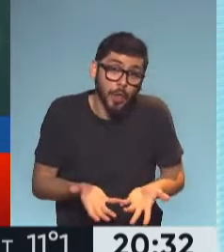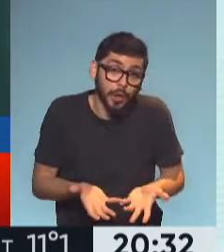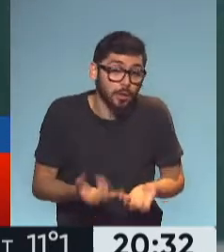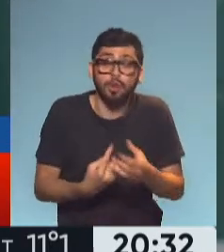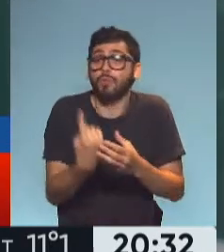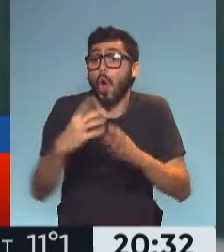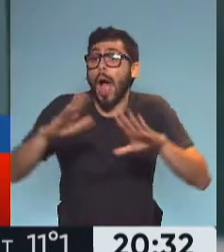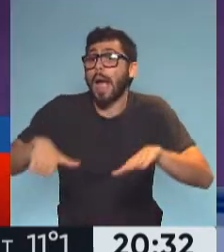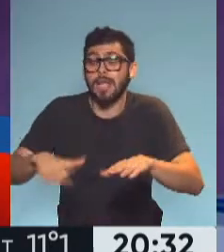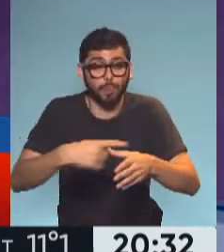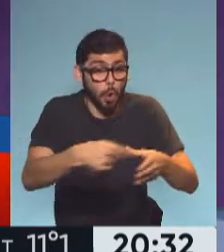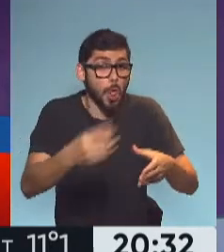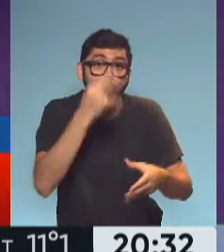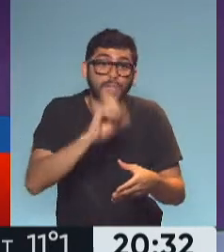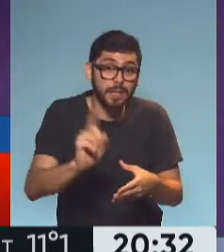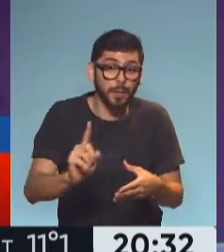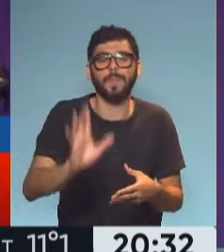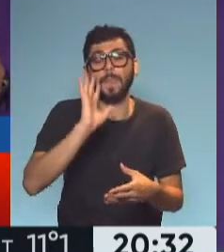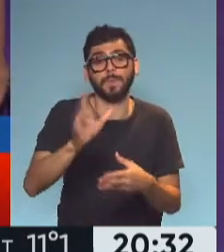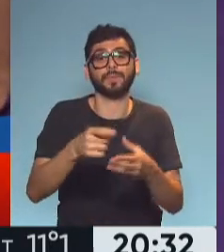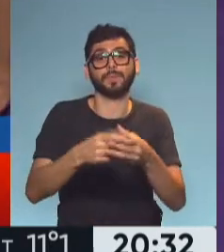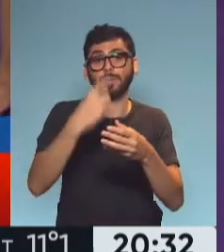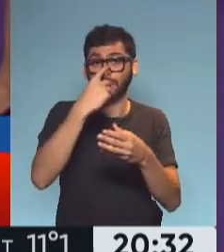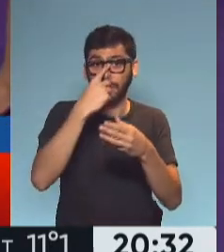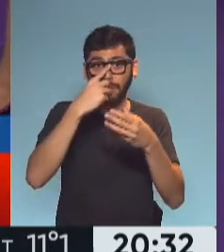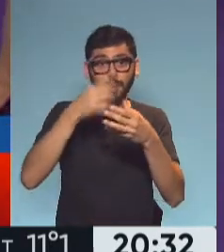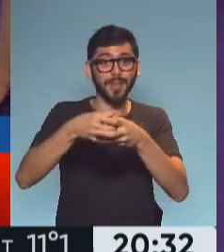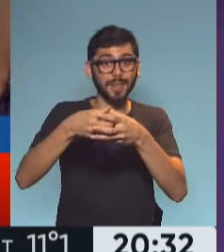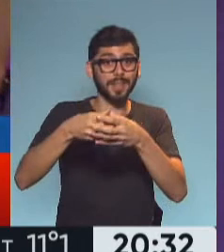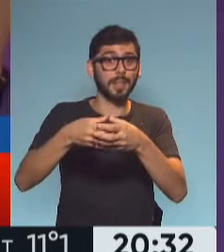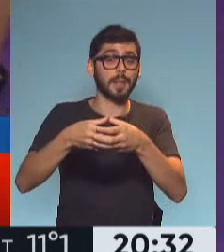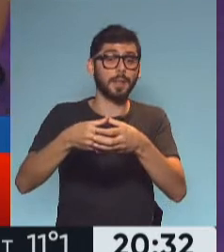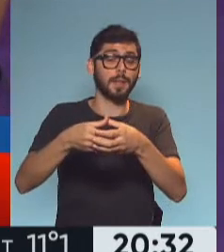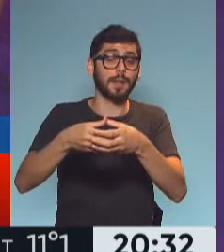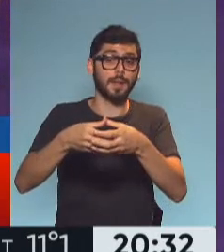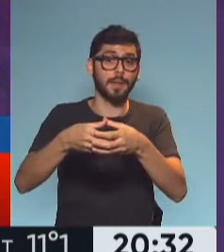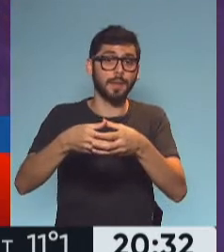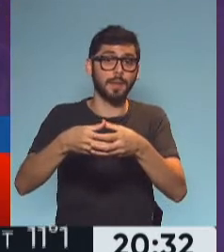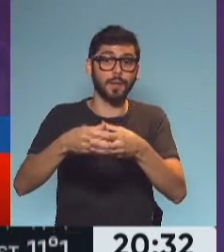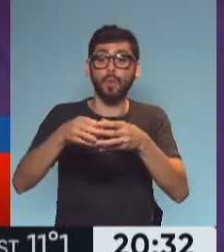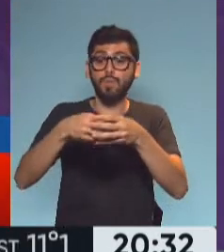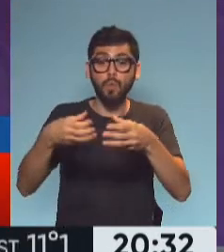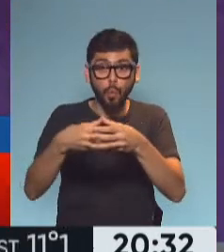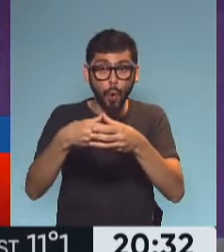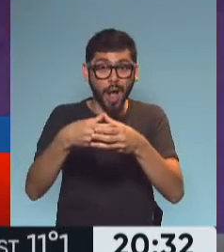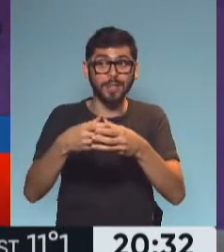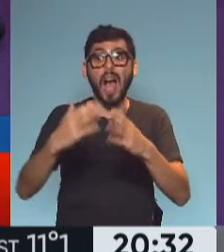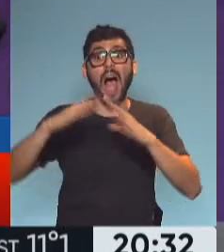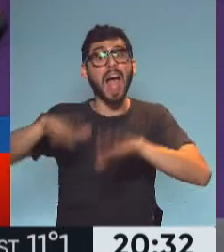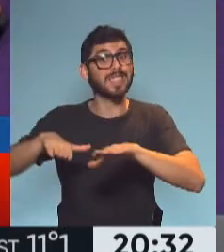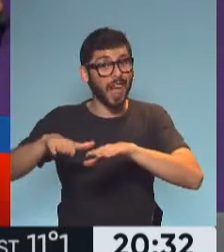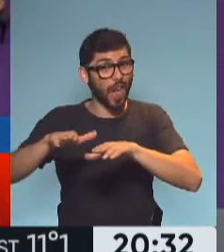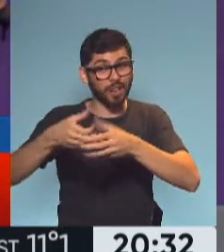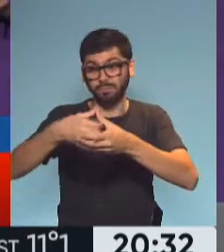que, fíjese, incremento del número de porcentaje de los burbujas, de las burbujas aisladas,